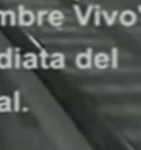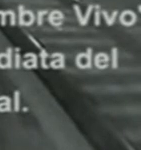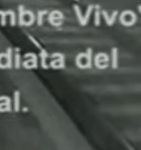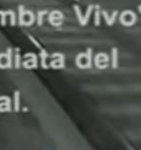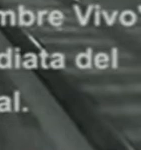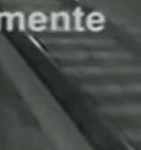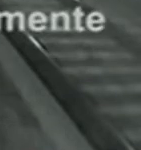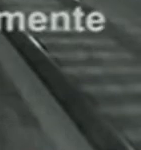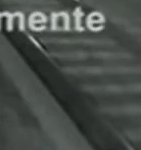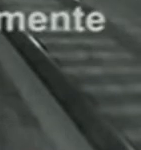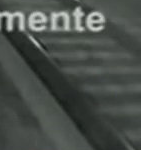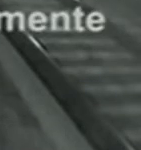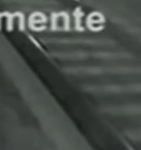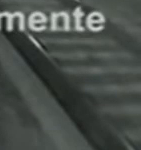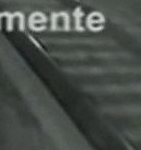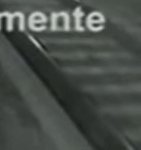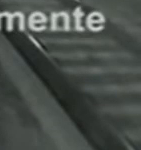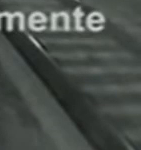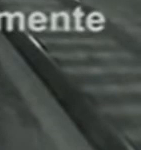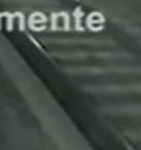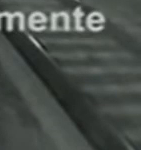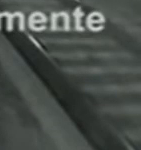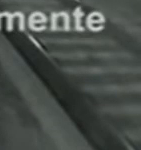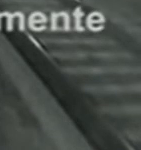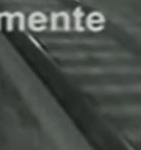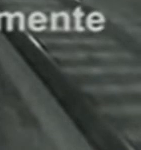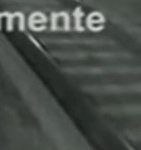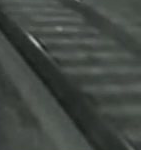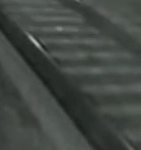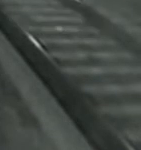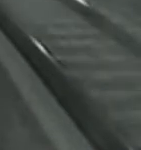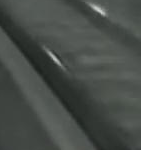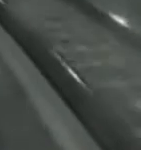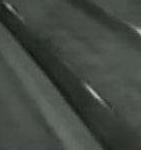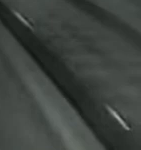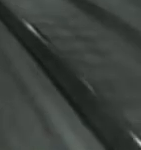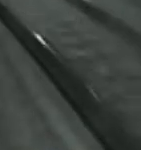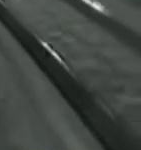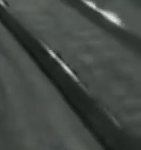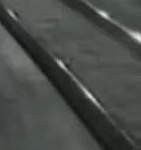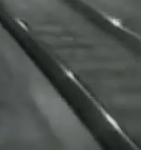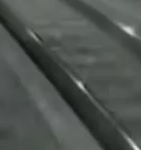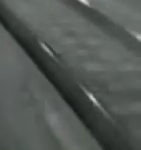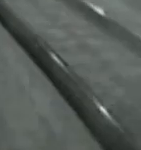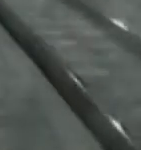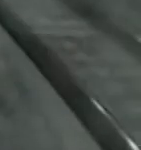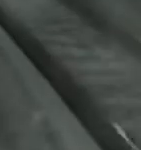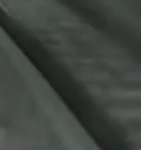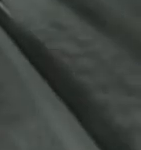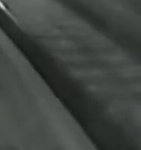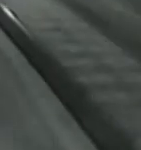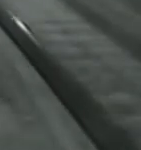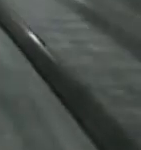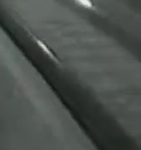Y el tercer dato objetivo que te voy a dar es que hay una fiesta de subsidios que la empresa no se quiere perder. Son datos